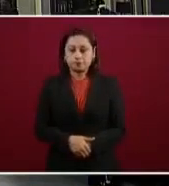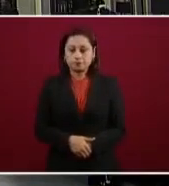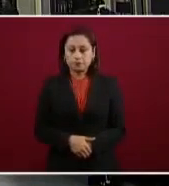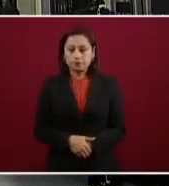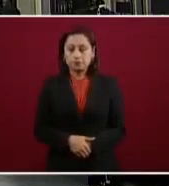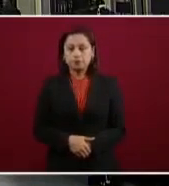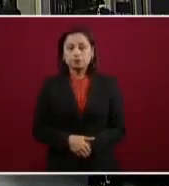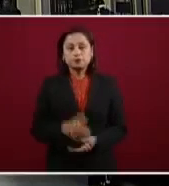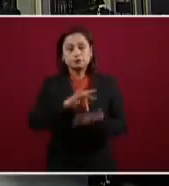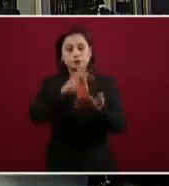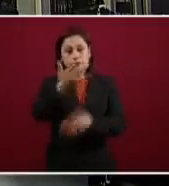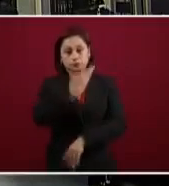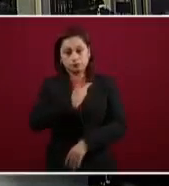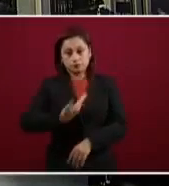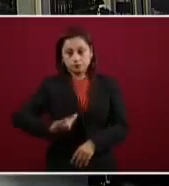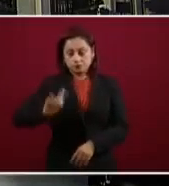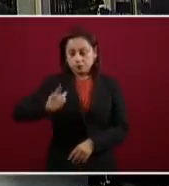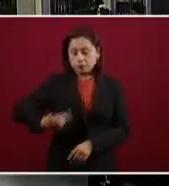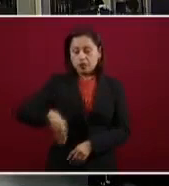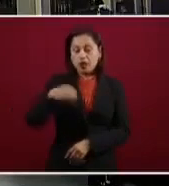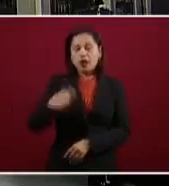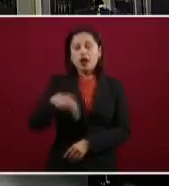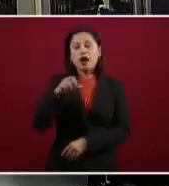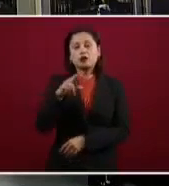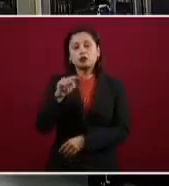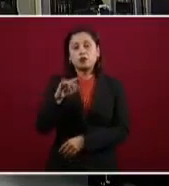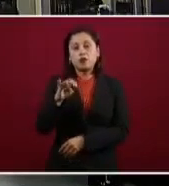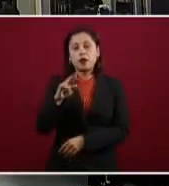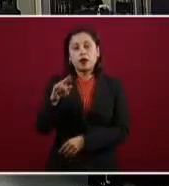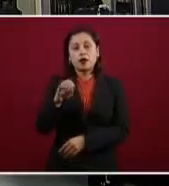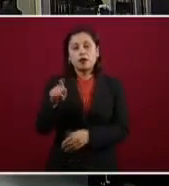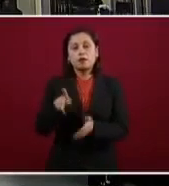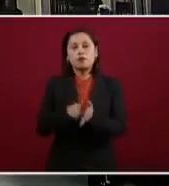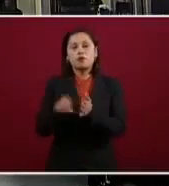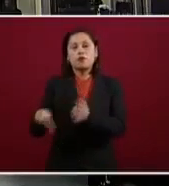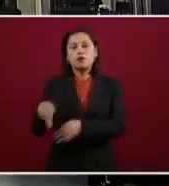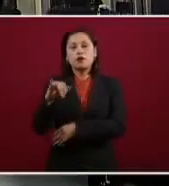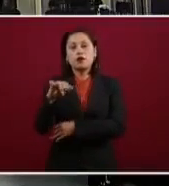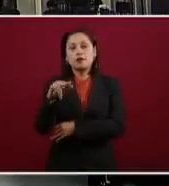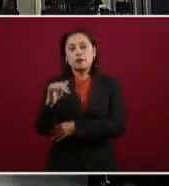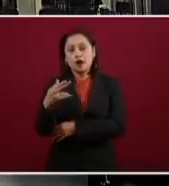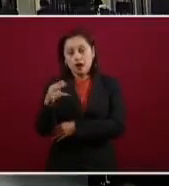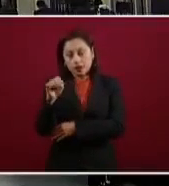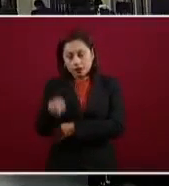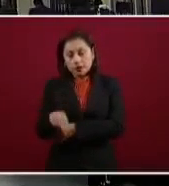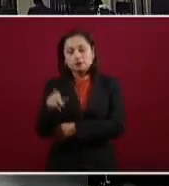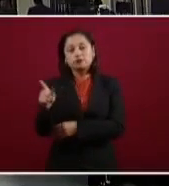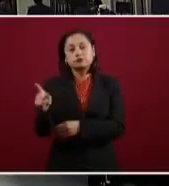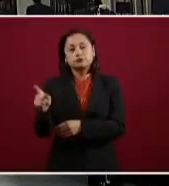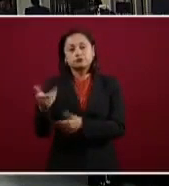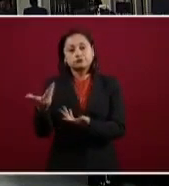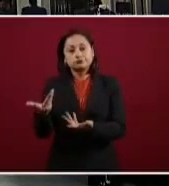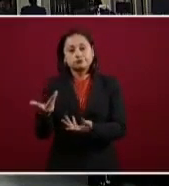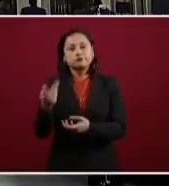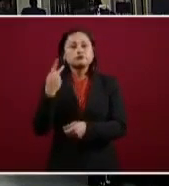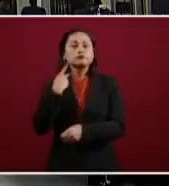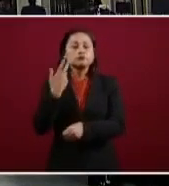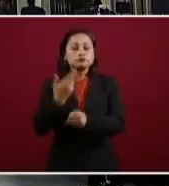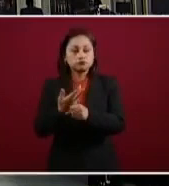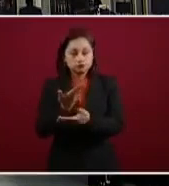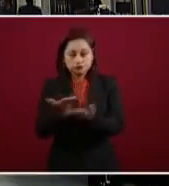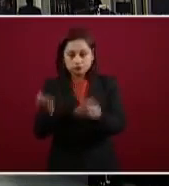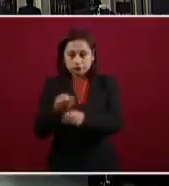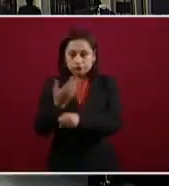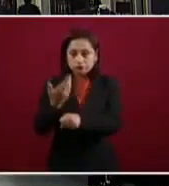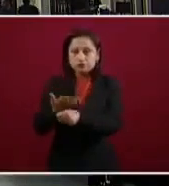gracias sino presidente de arturo páramo del grupo imagen secretaria procurador hoy publicamos en el